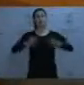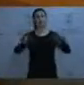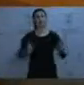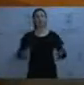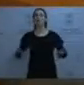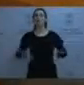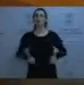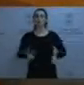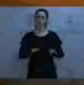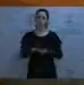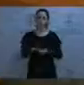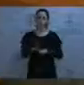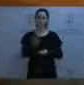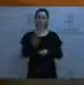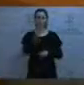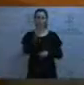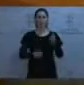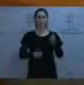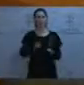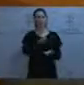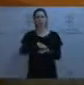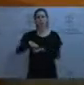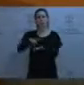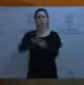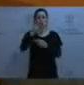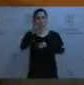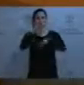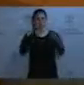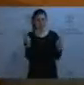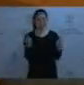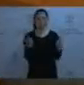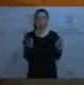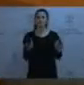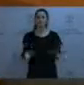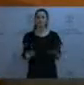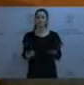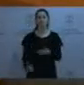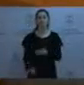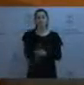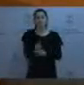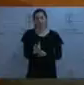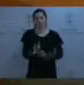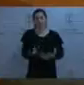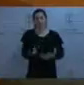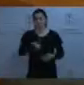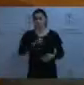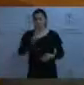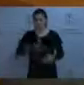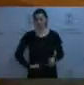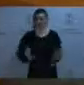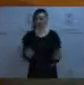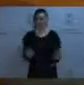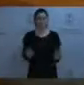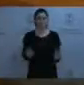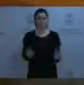la crítica, que los directores, sobre todo los centros públicos, nos acusaron, a mí en concreto, de